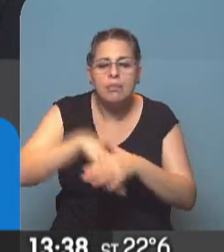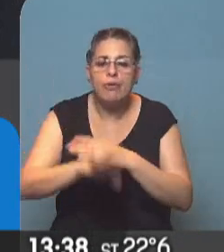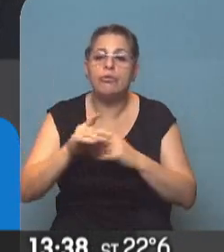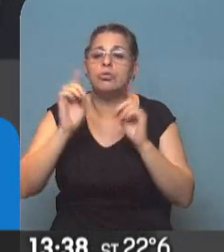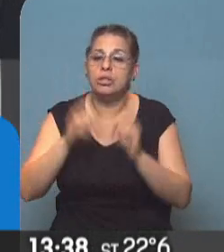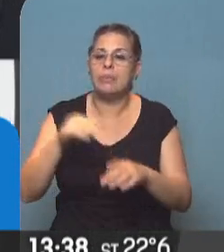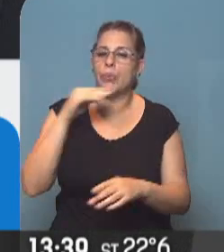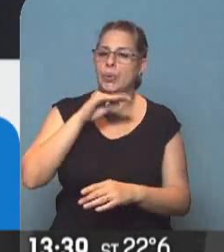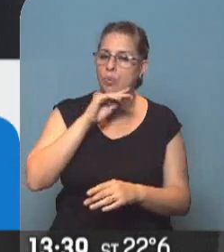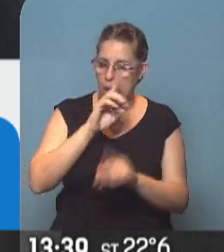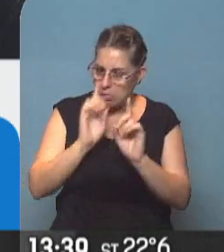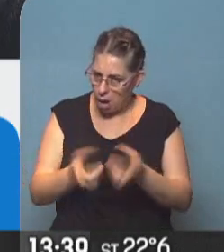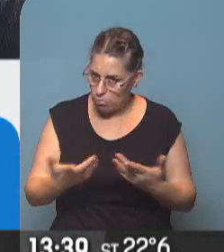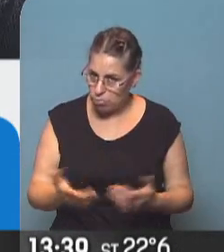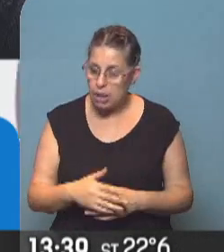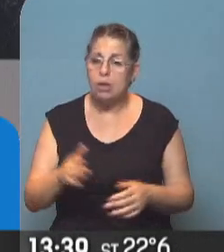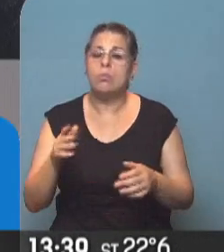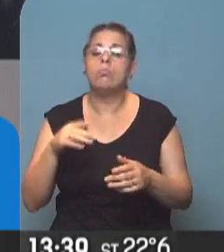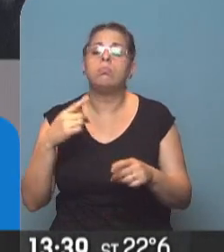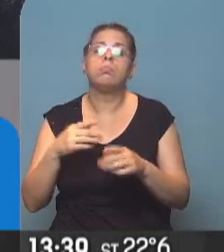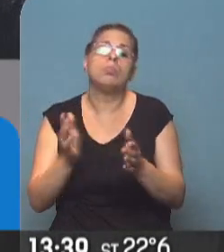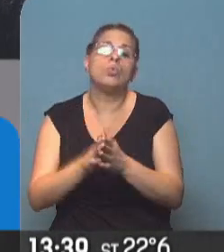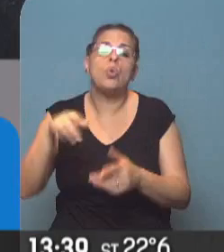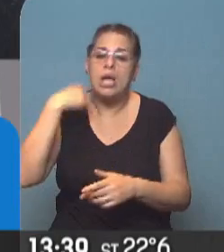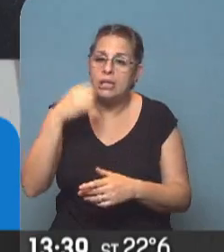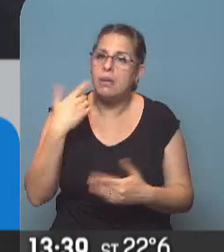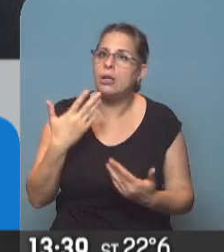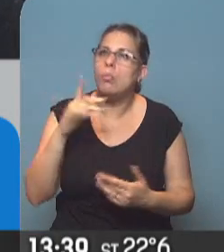hacer simulaciones inclusive con animales para ver si eso se